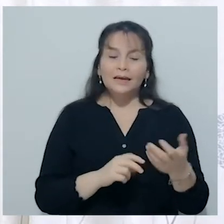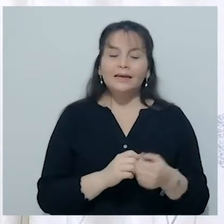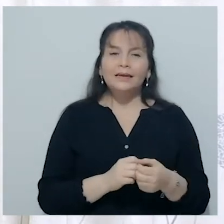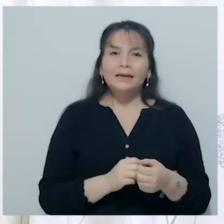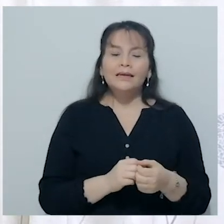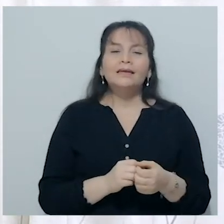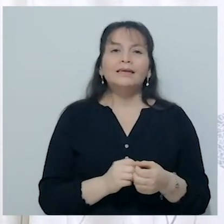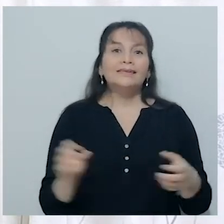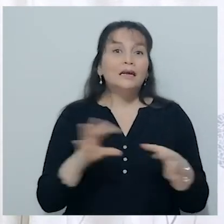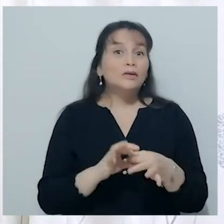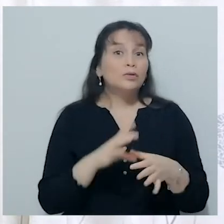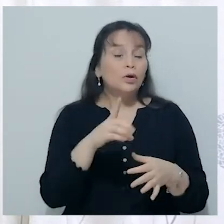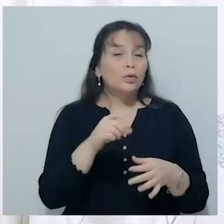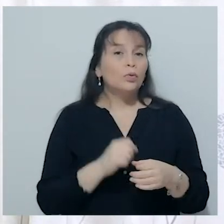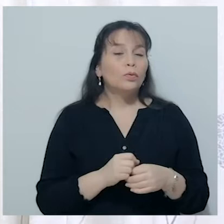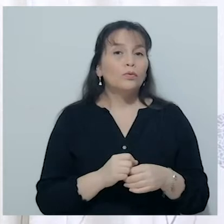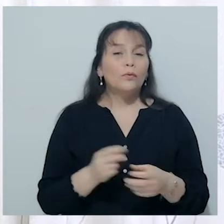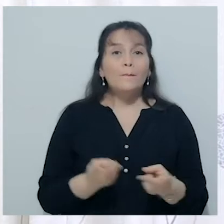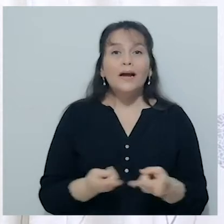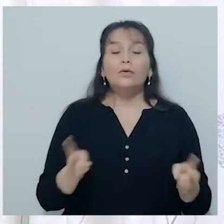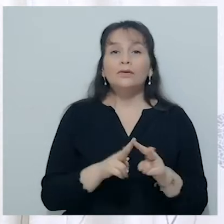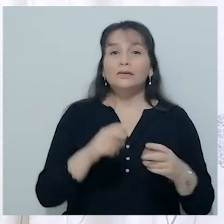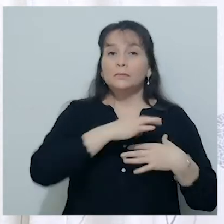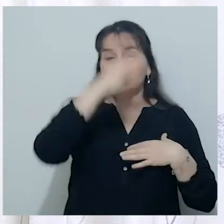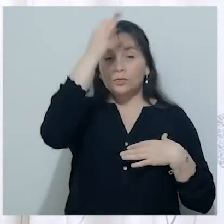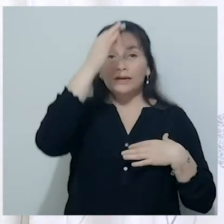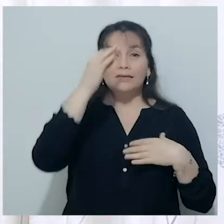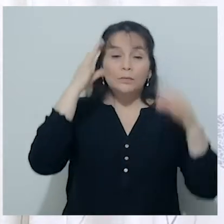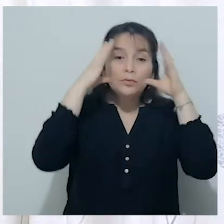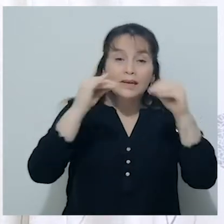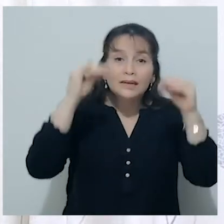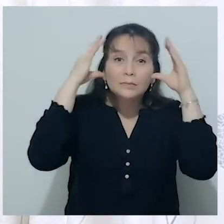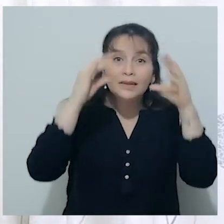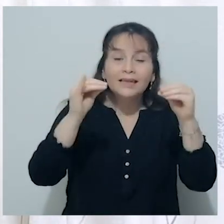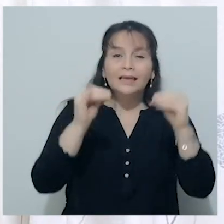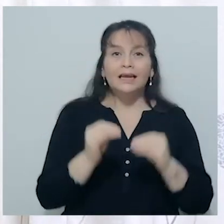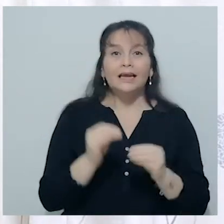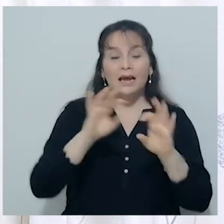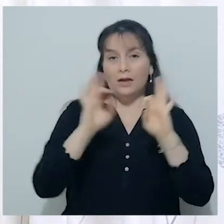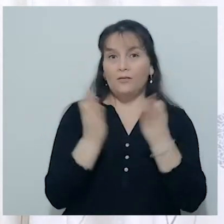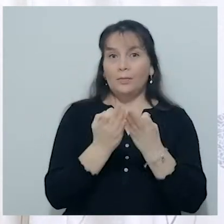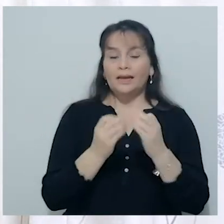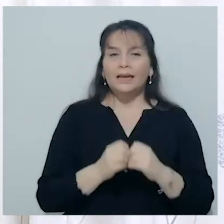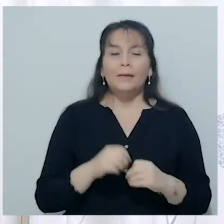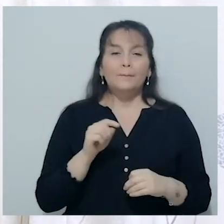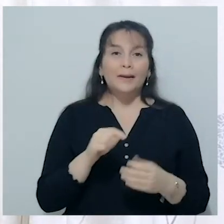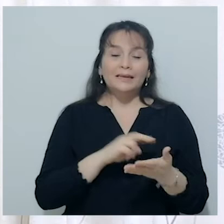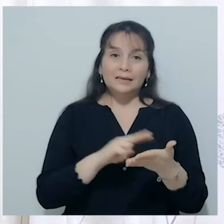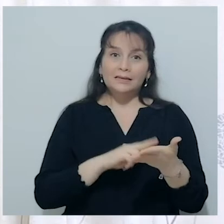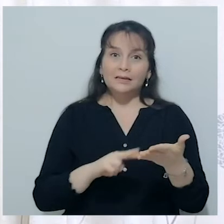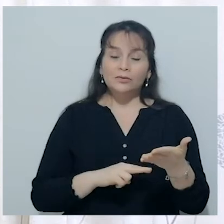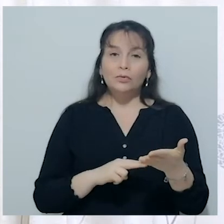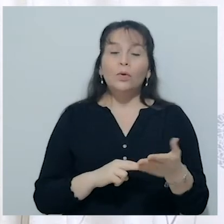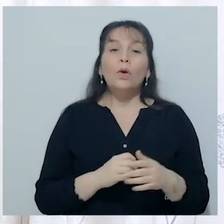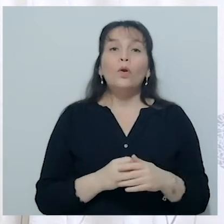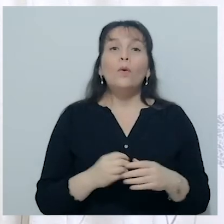está relacionado directamente con los valores espirituales que debemos transmitir en la familia. Para hacer que el